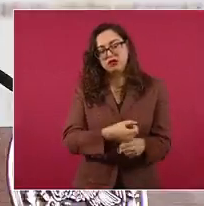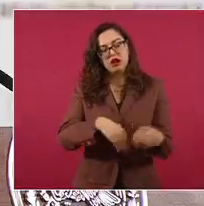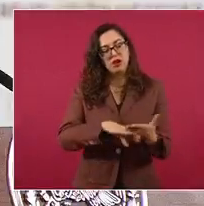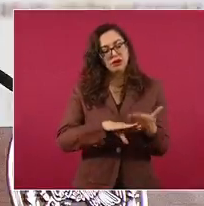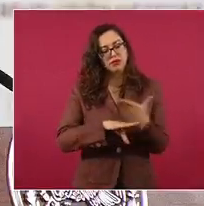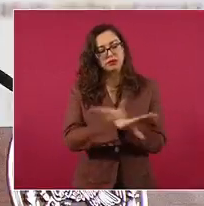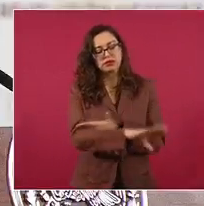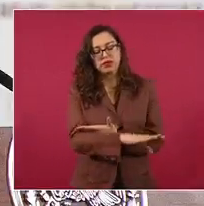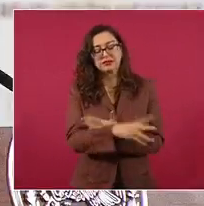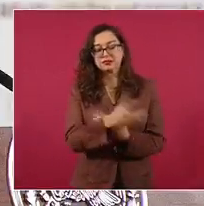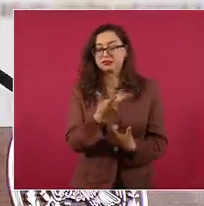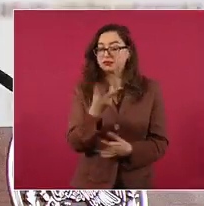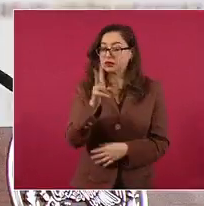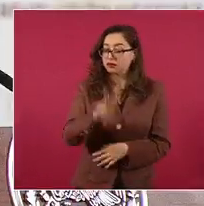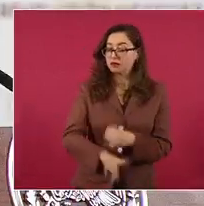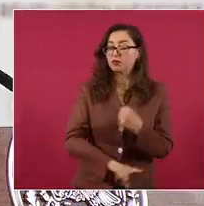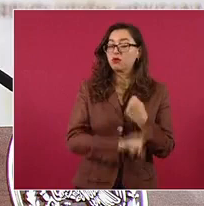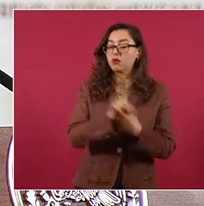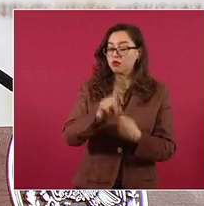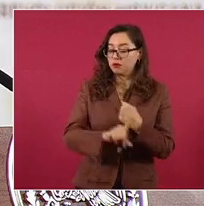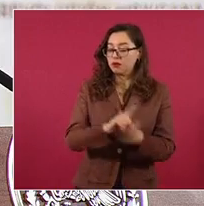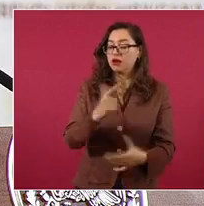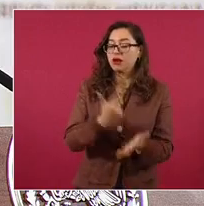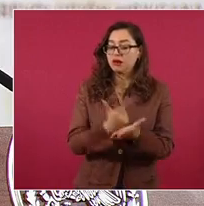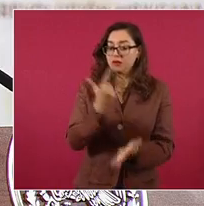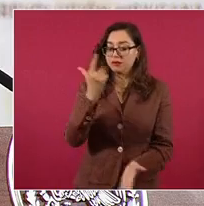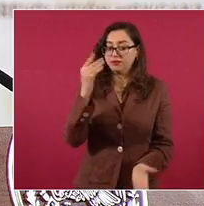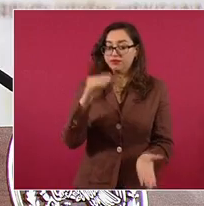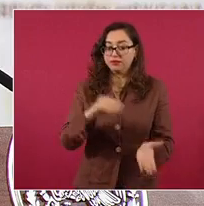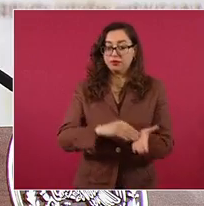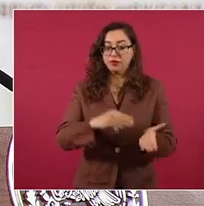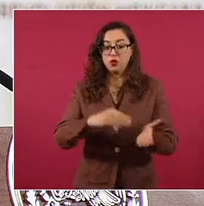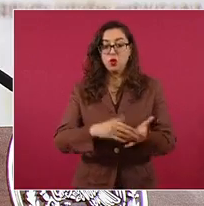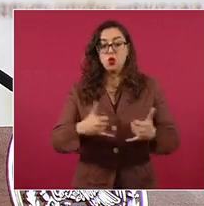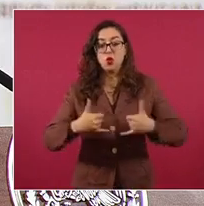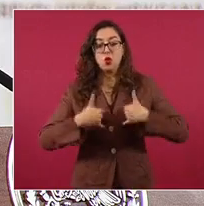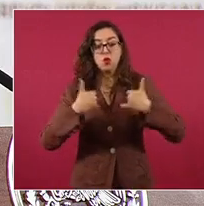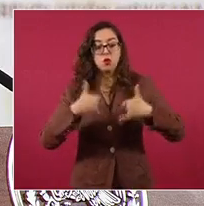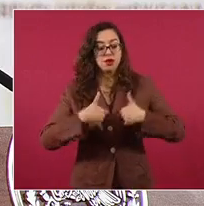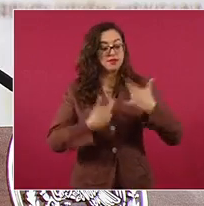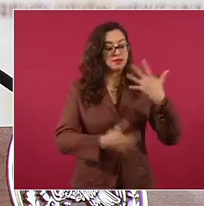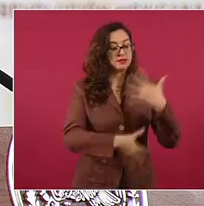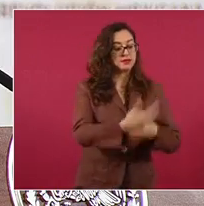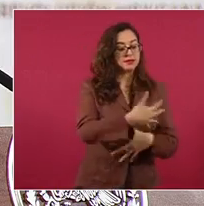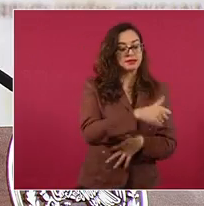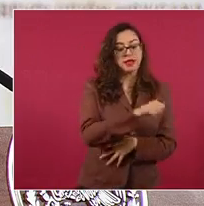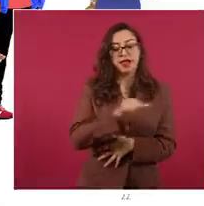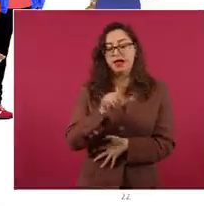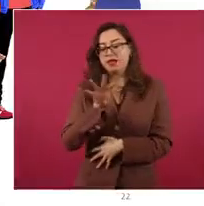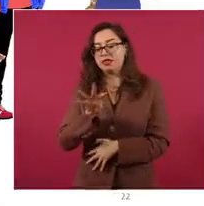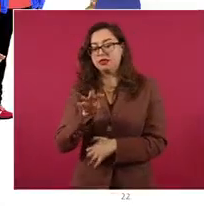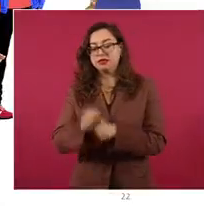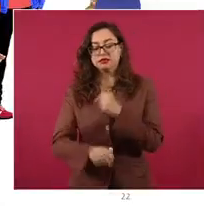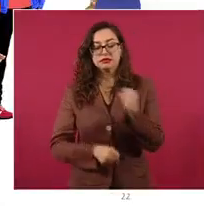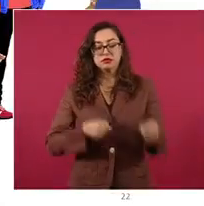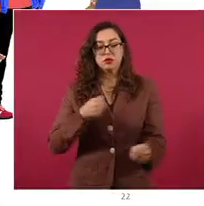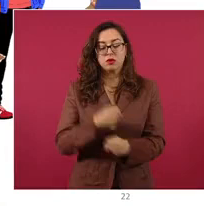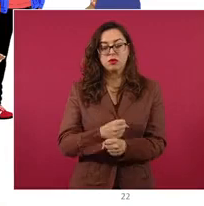datos son muy preocupantes. El embarazo de adolescentes entre 15 y 19 años de edad